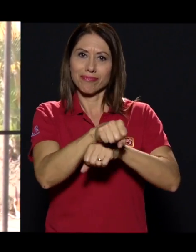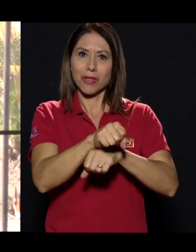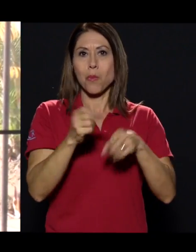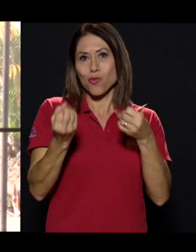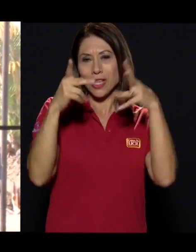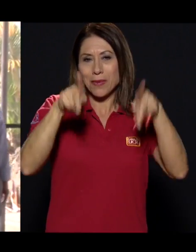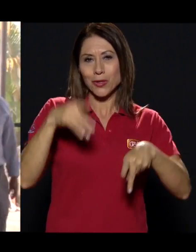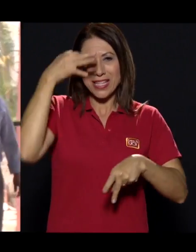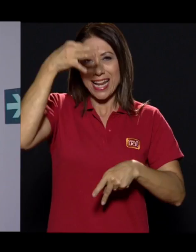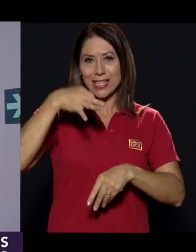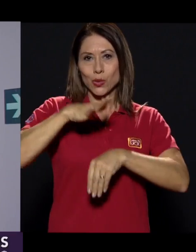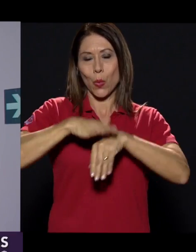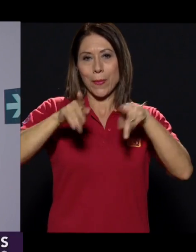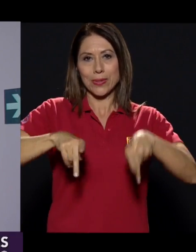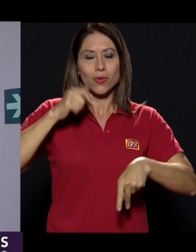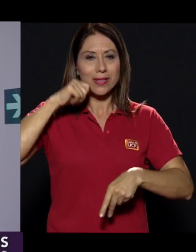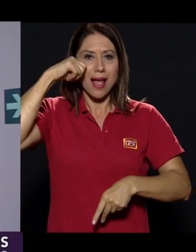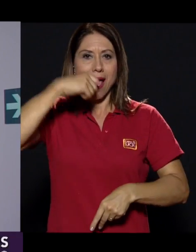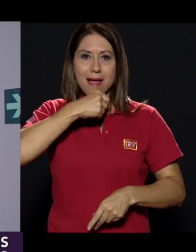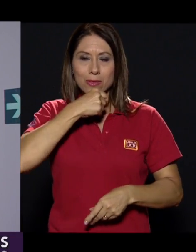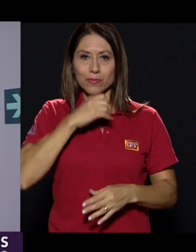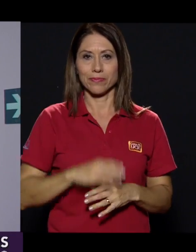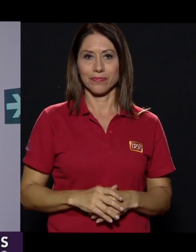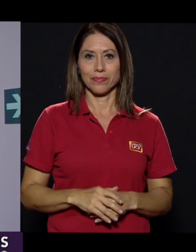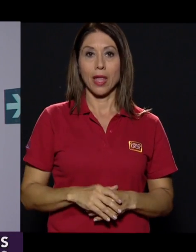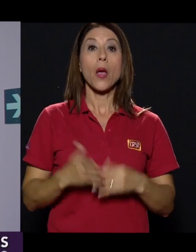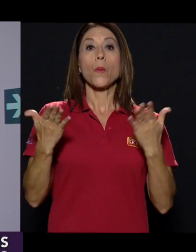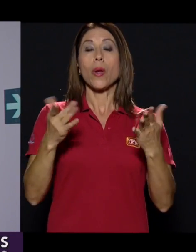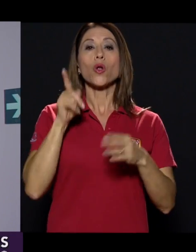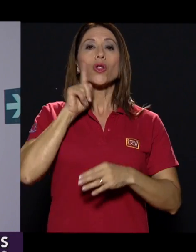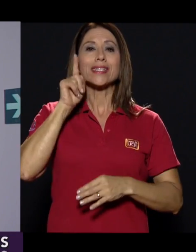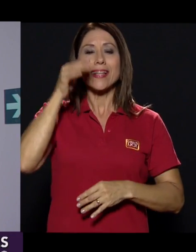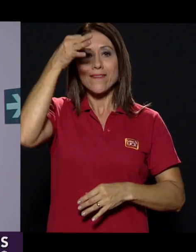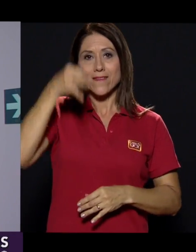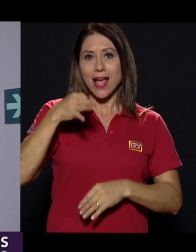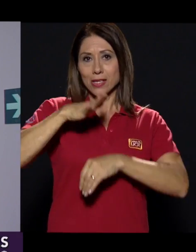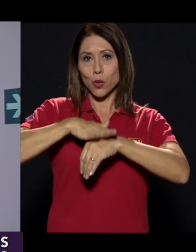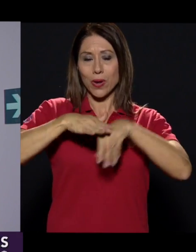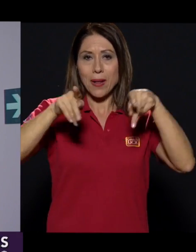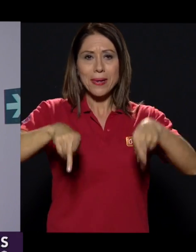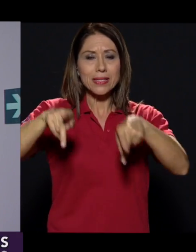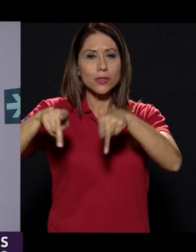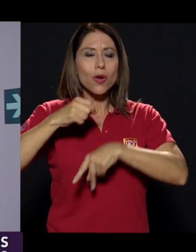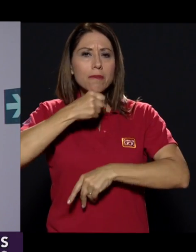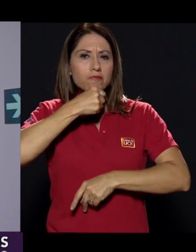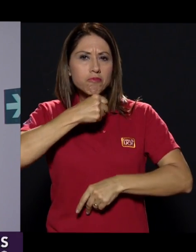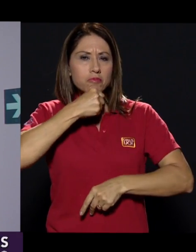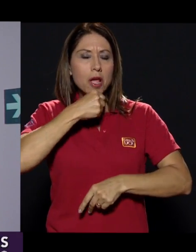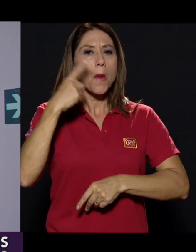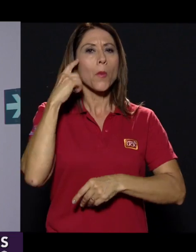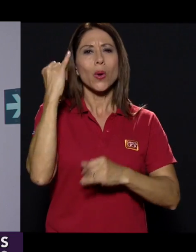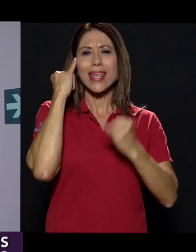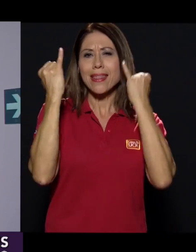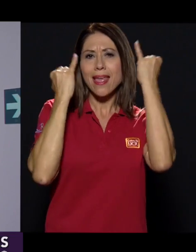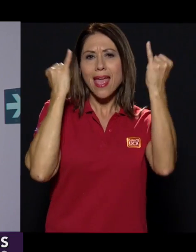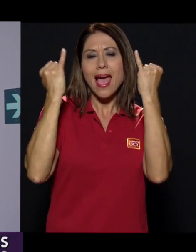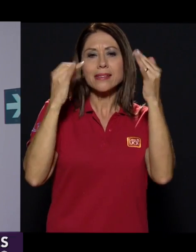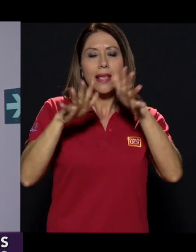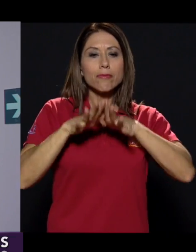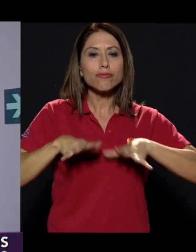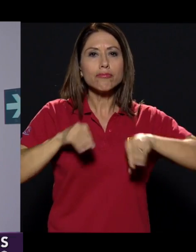adultos mayores. Bueno, los mitos en torno a la vejez provienen fundamentalmente de una serie de ideas